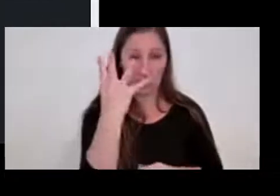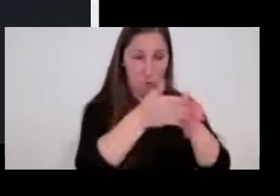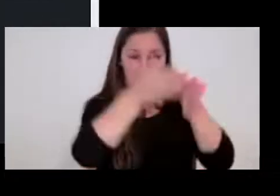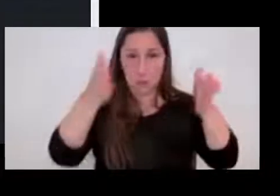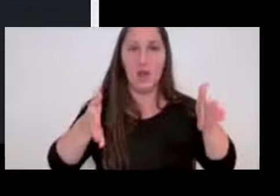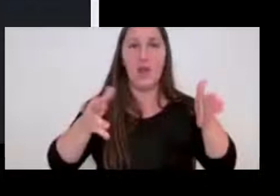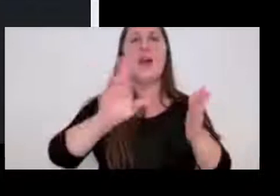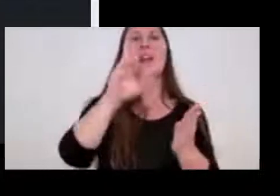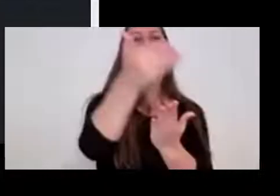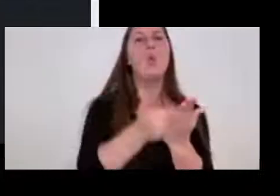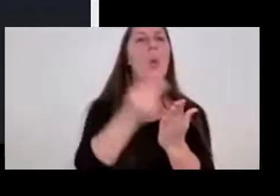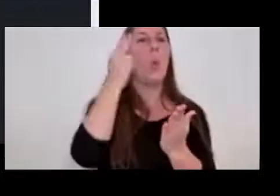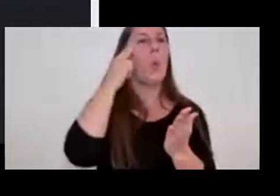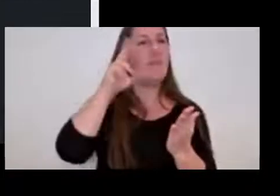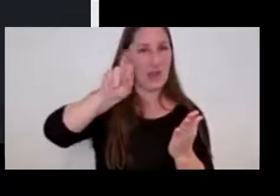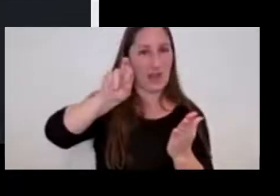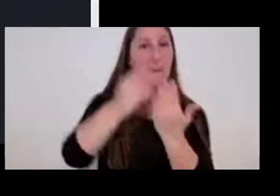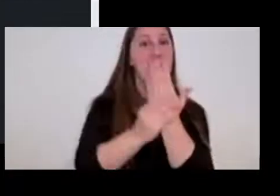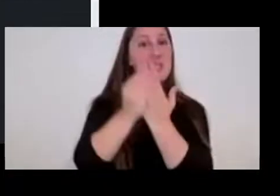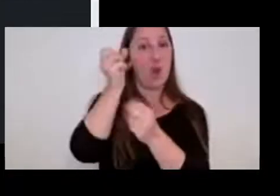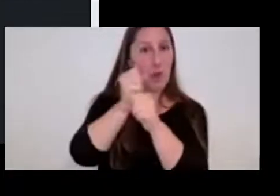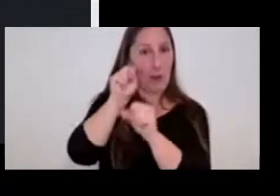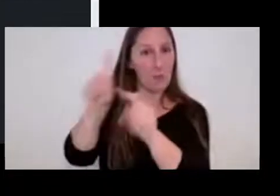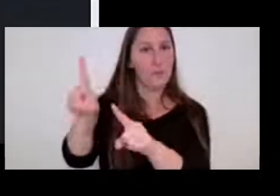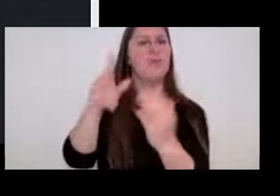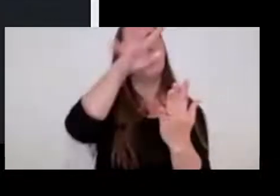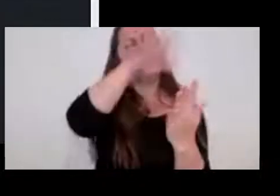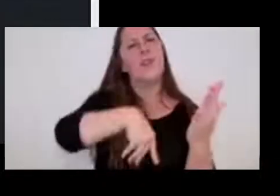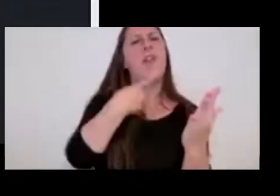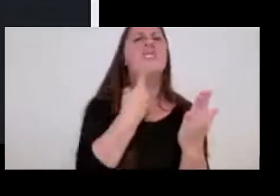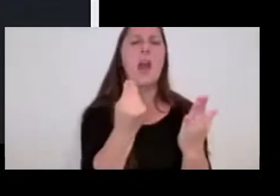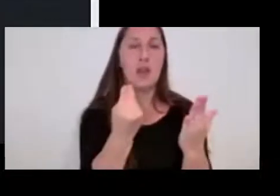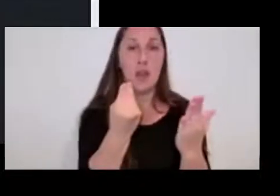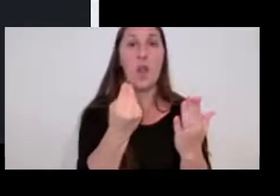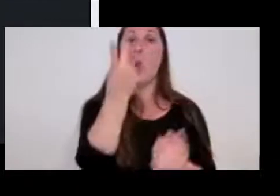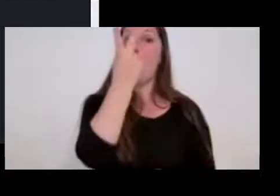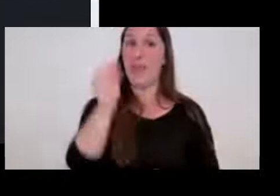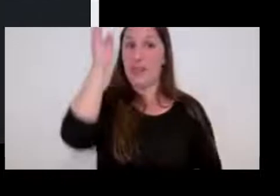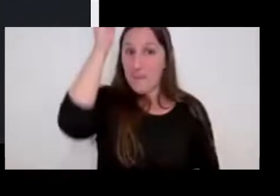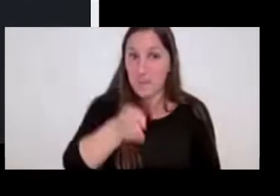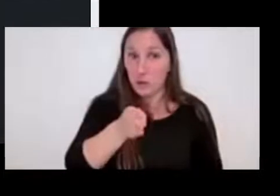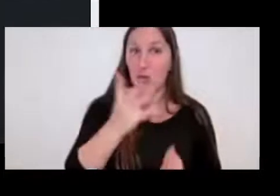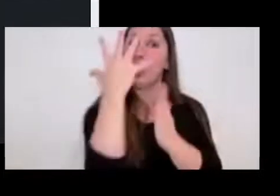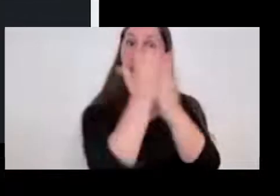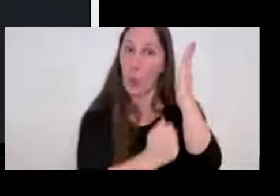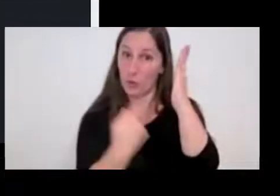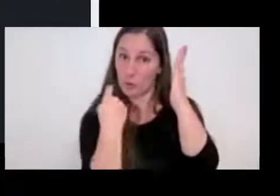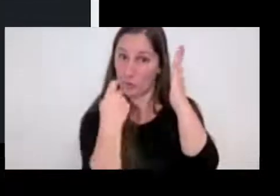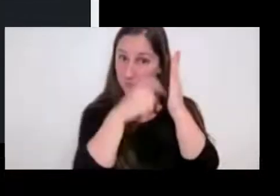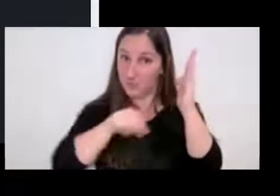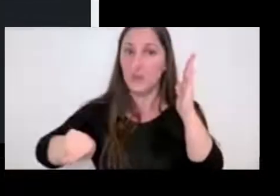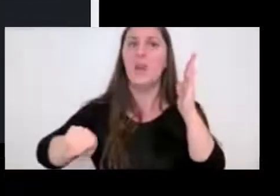resolución 930 del Ministerio de Trabajo, que decía que además del 20% de descuento previsional, a los empleados se les